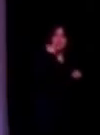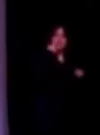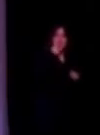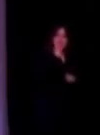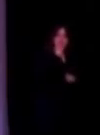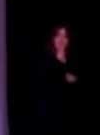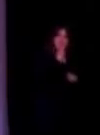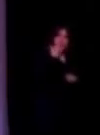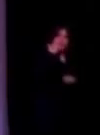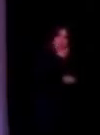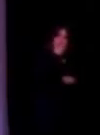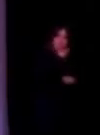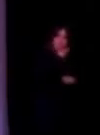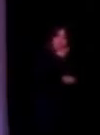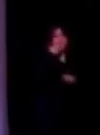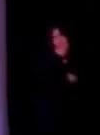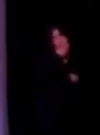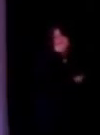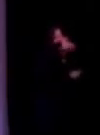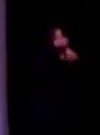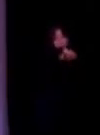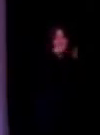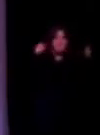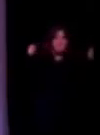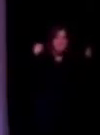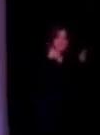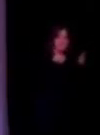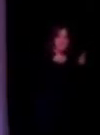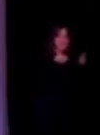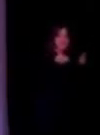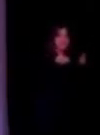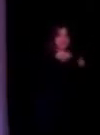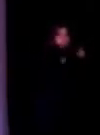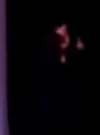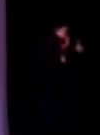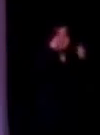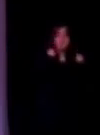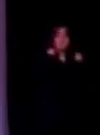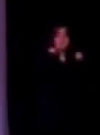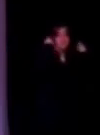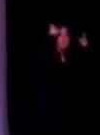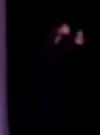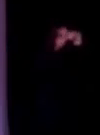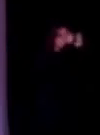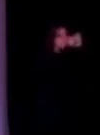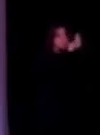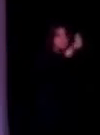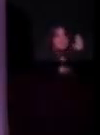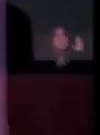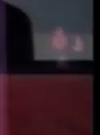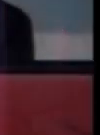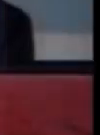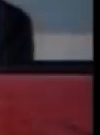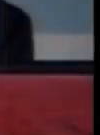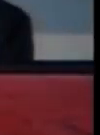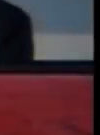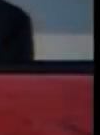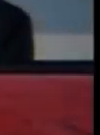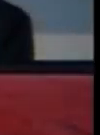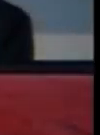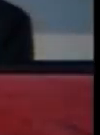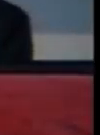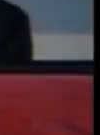la escuela se centre en múltiples cuestiones importantes de la vida, y en las que la ética yo creo que puede ayudar,